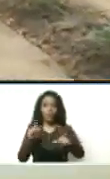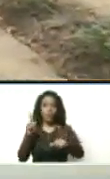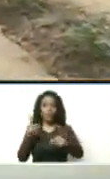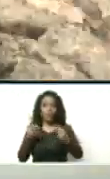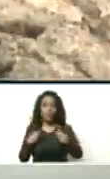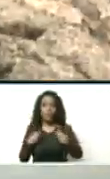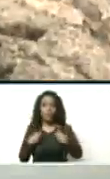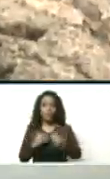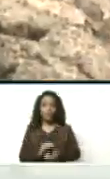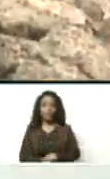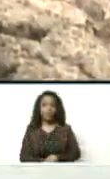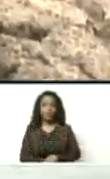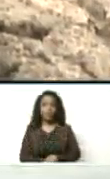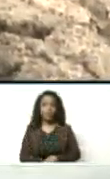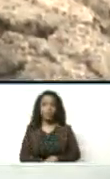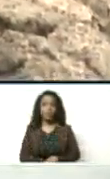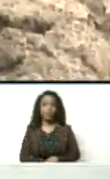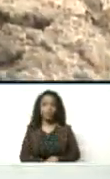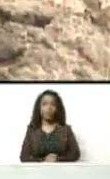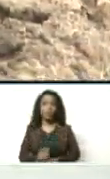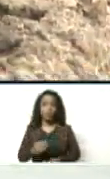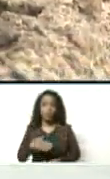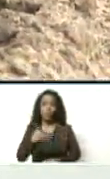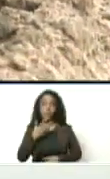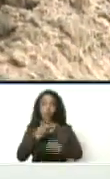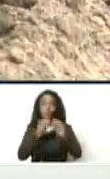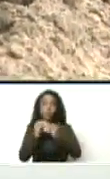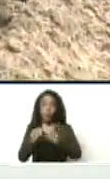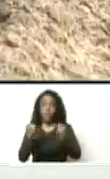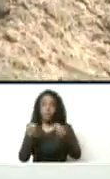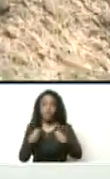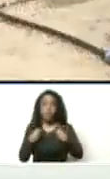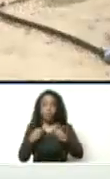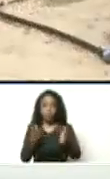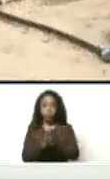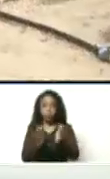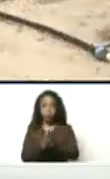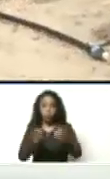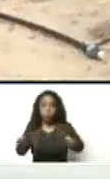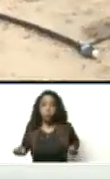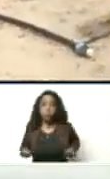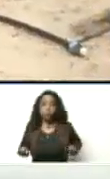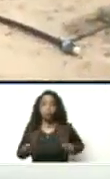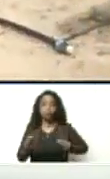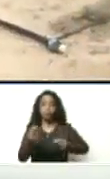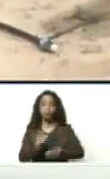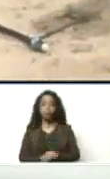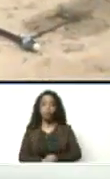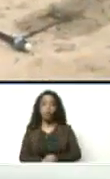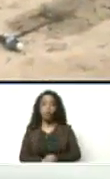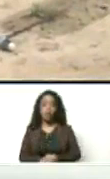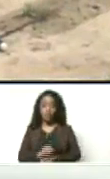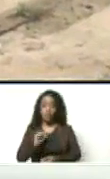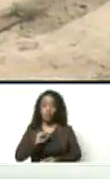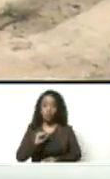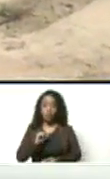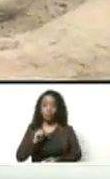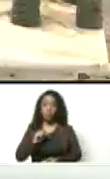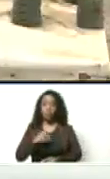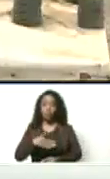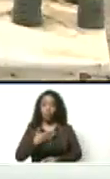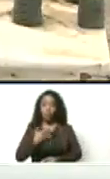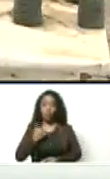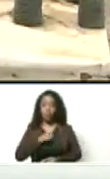vivo, y se puede reanimar, se puede enriquecer, y podemos nosotros